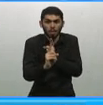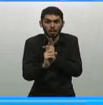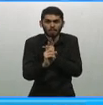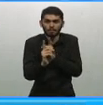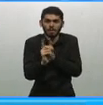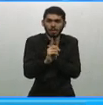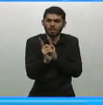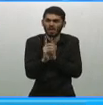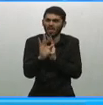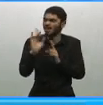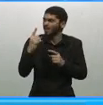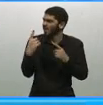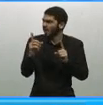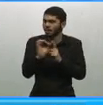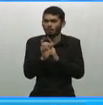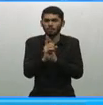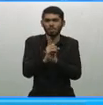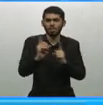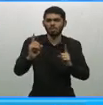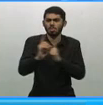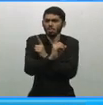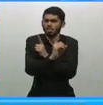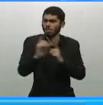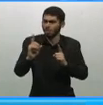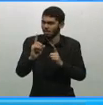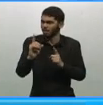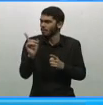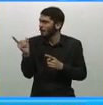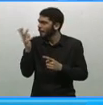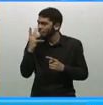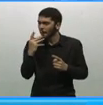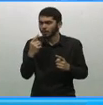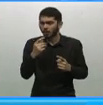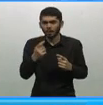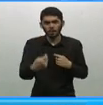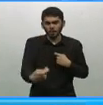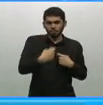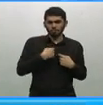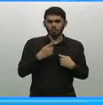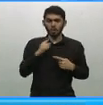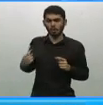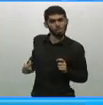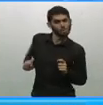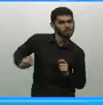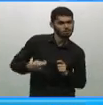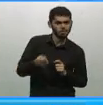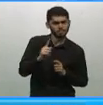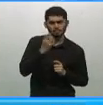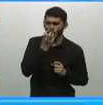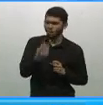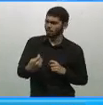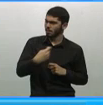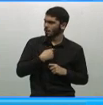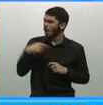diferentes para poder recibir de frente que es lo que insisto también te gusta y tener una amplitud en la visión de campo para poder repartir el juego qué